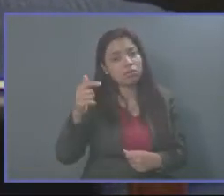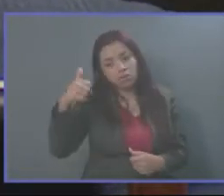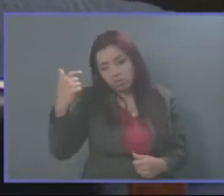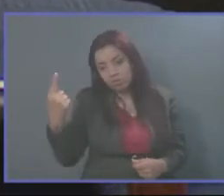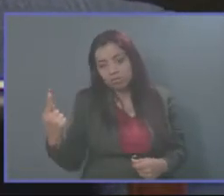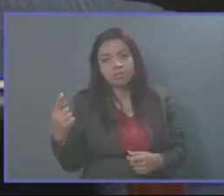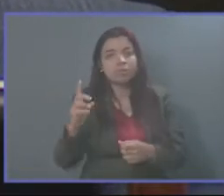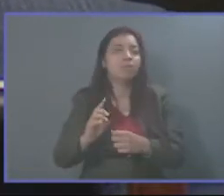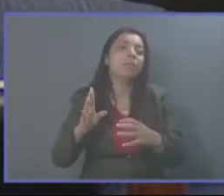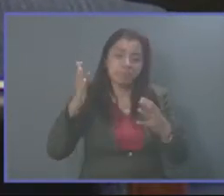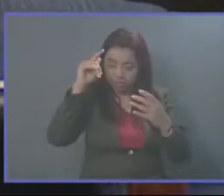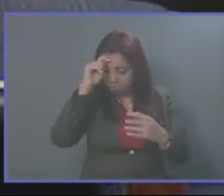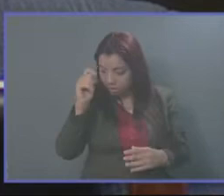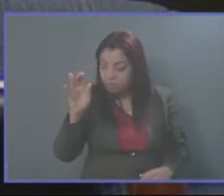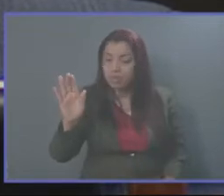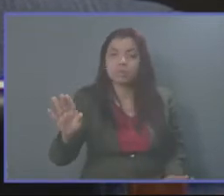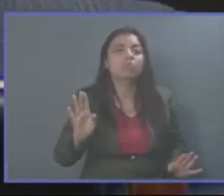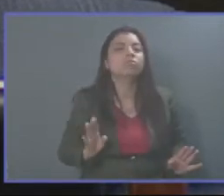y a Dios lo que es de Dios.